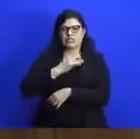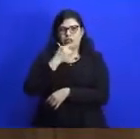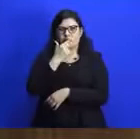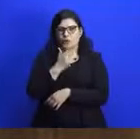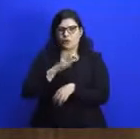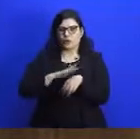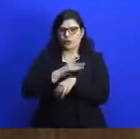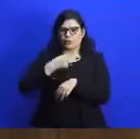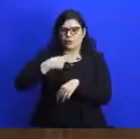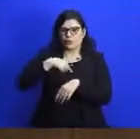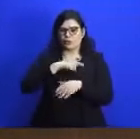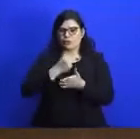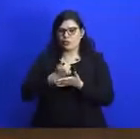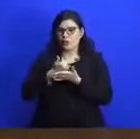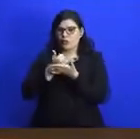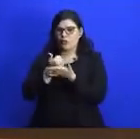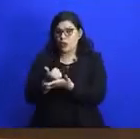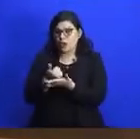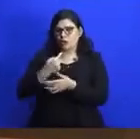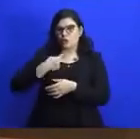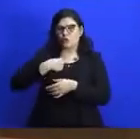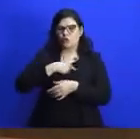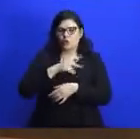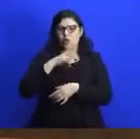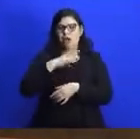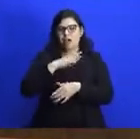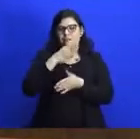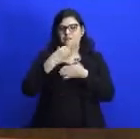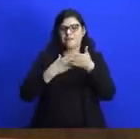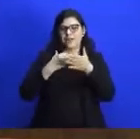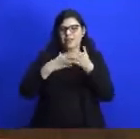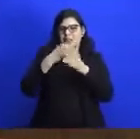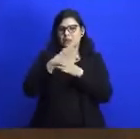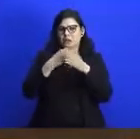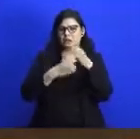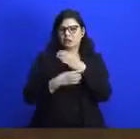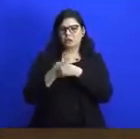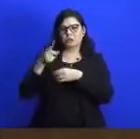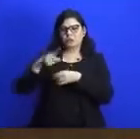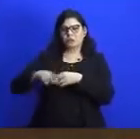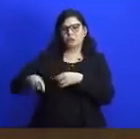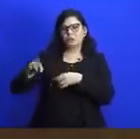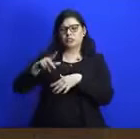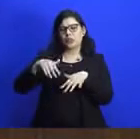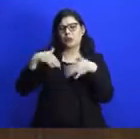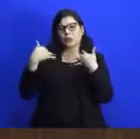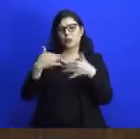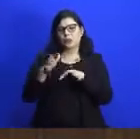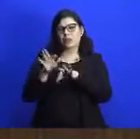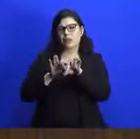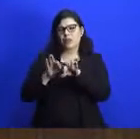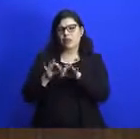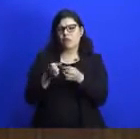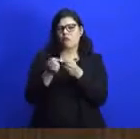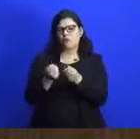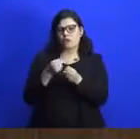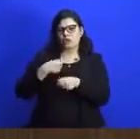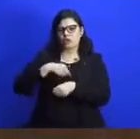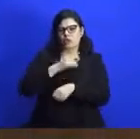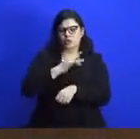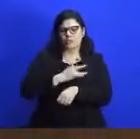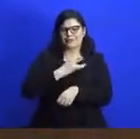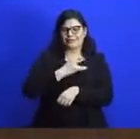todavía tenemos mucho más por hacer. Sin duda han recorrido un gran camino y eso nos emociona. En Walmart